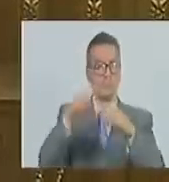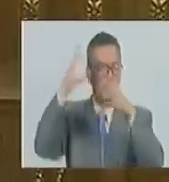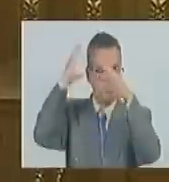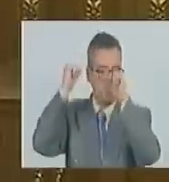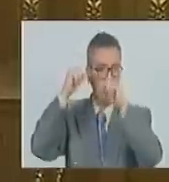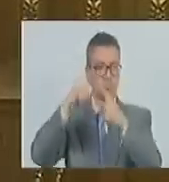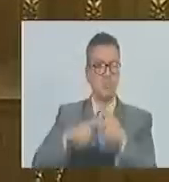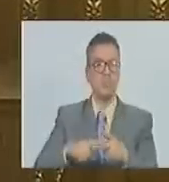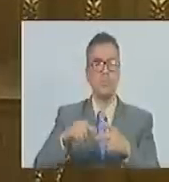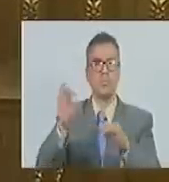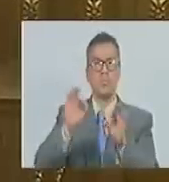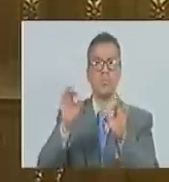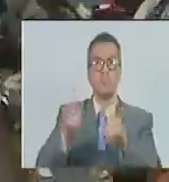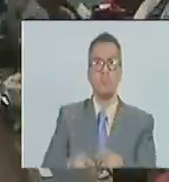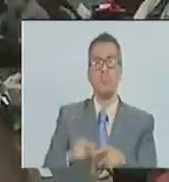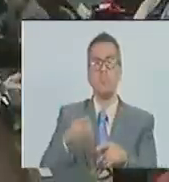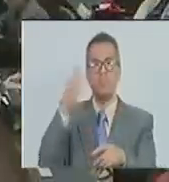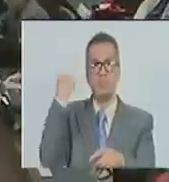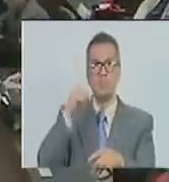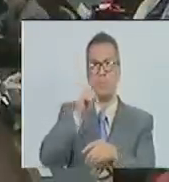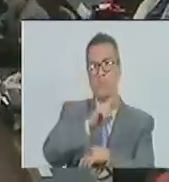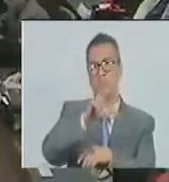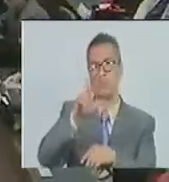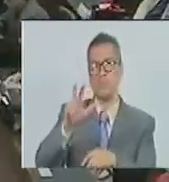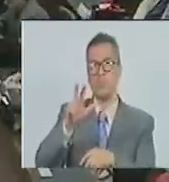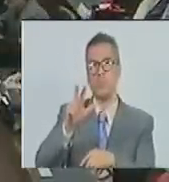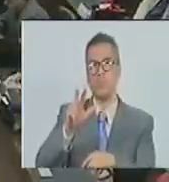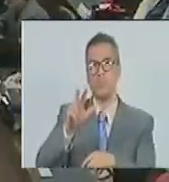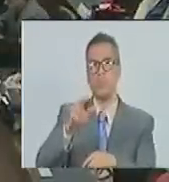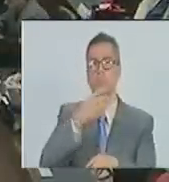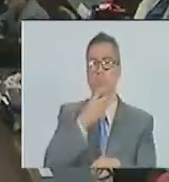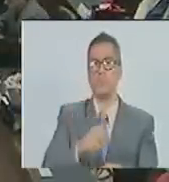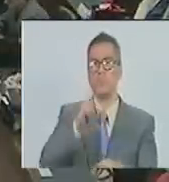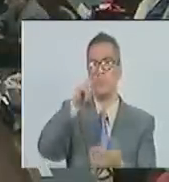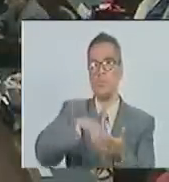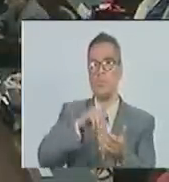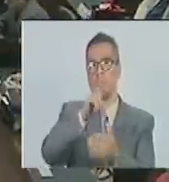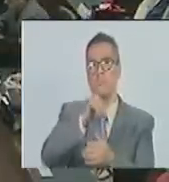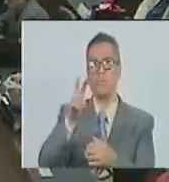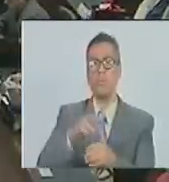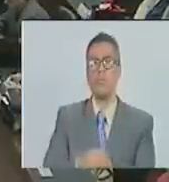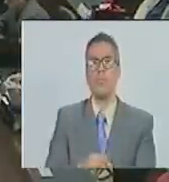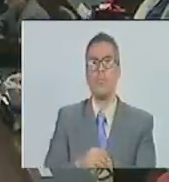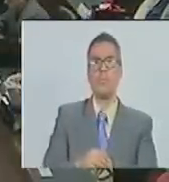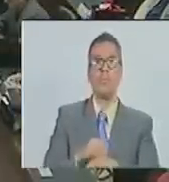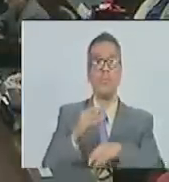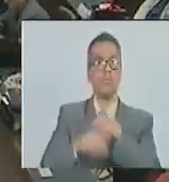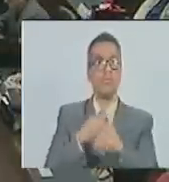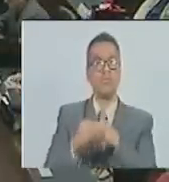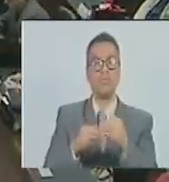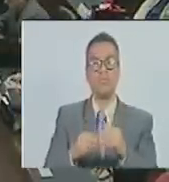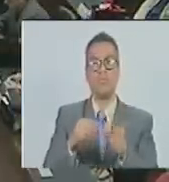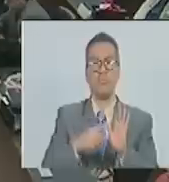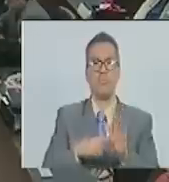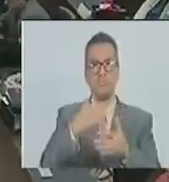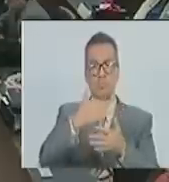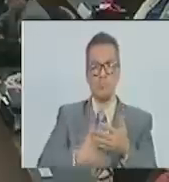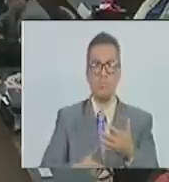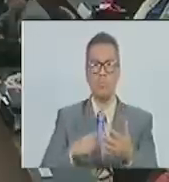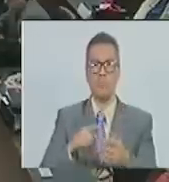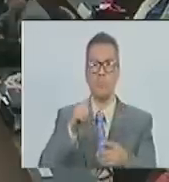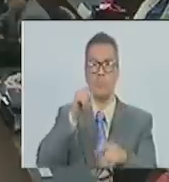inmunidad del diplomático el pasado 23 de diciembre de 2022, violándose de manera